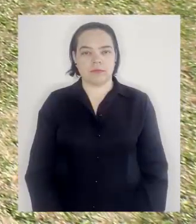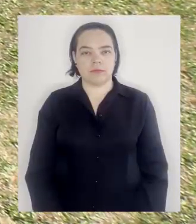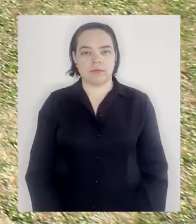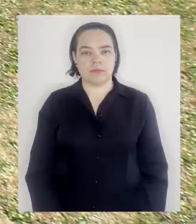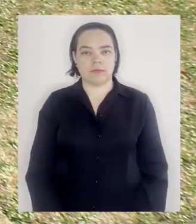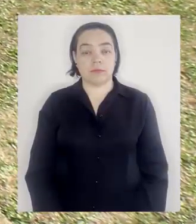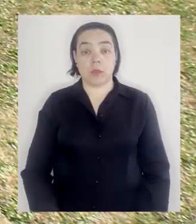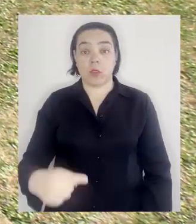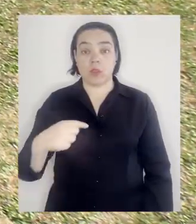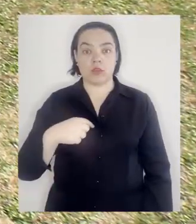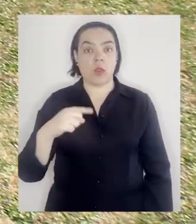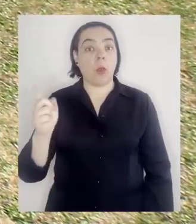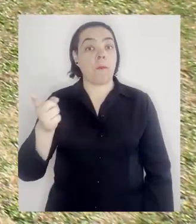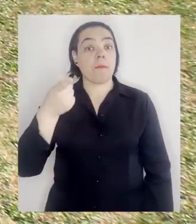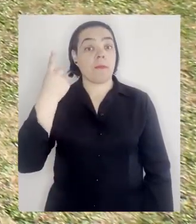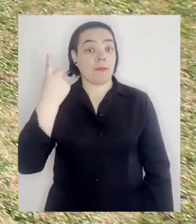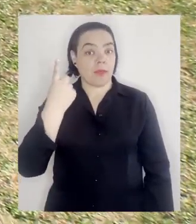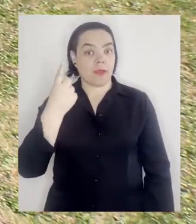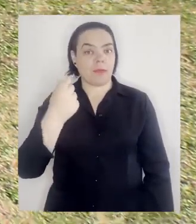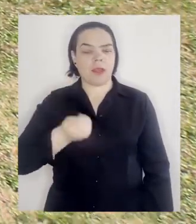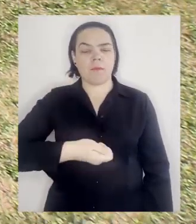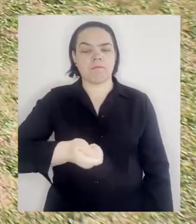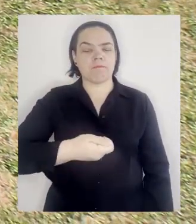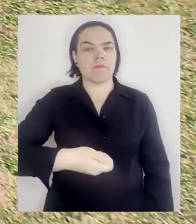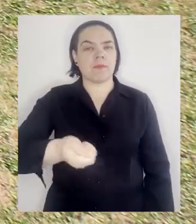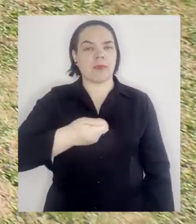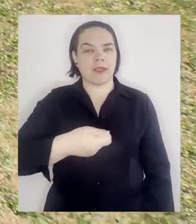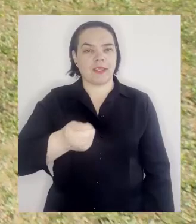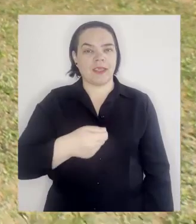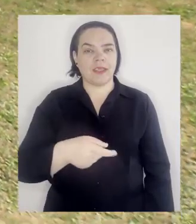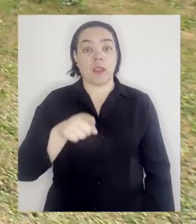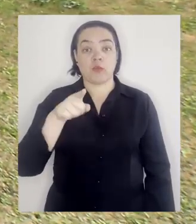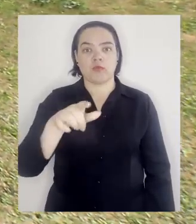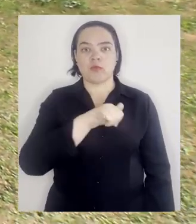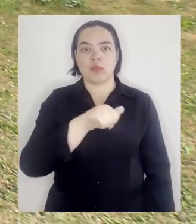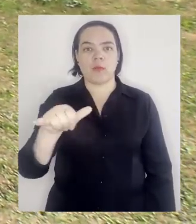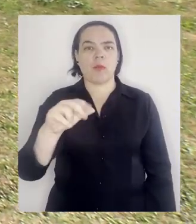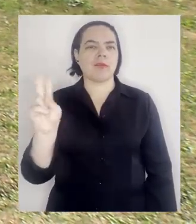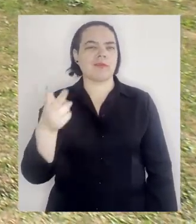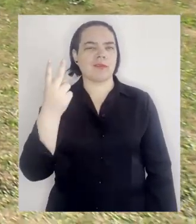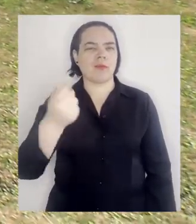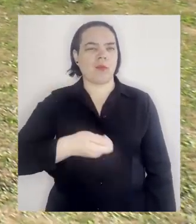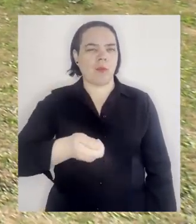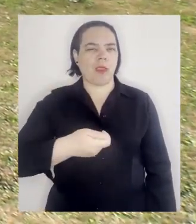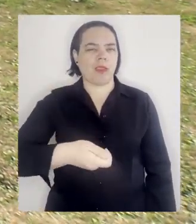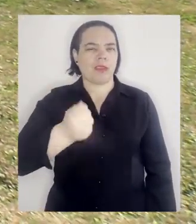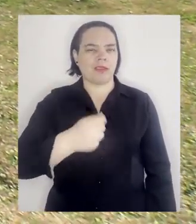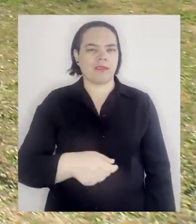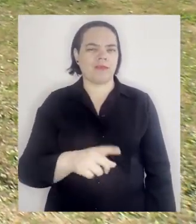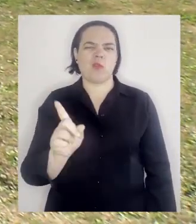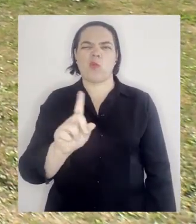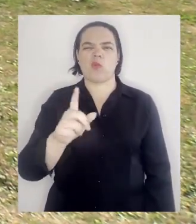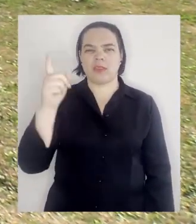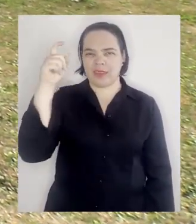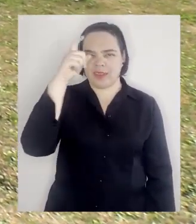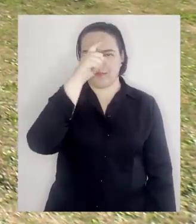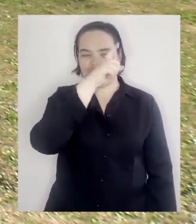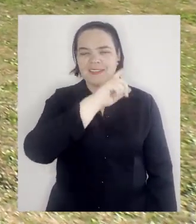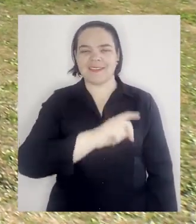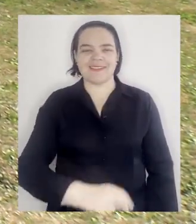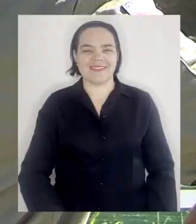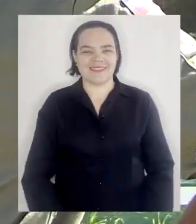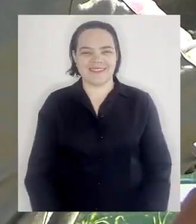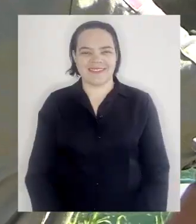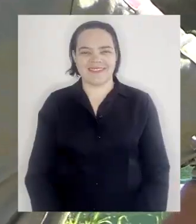tú vas a hacer un poquito de panqueque. Bueno, ¿te sientes lo hacer? Yo por supuesto. Sí, no es difícil. No es difícil, no. No, ahora me van a poner a cocinar, ¿no?